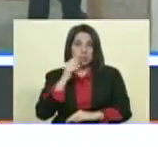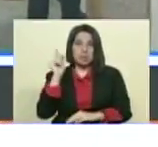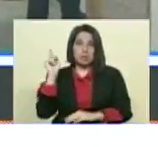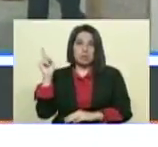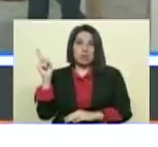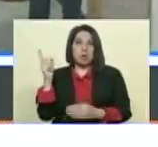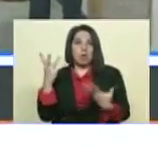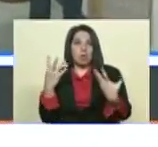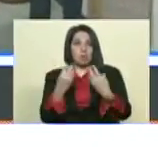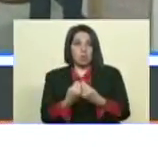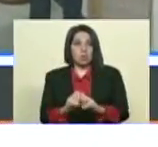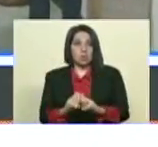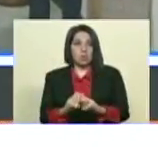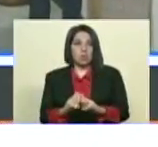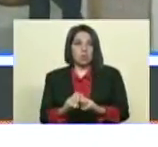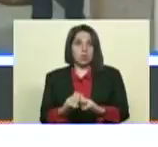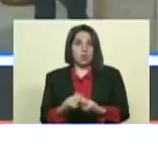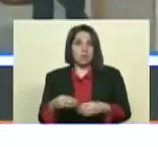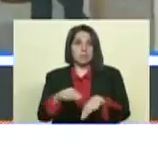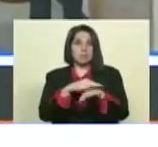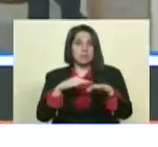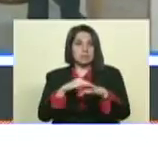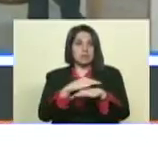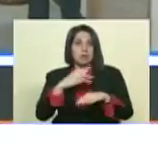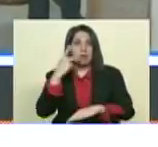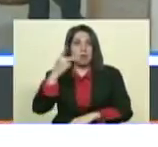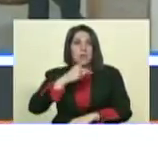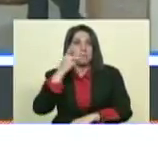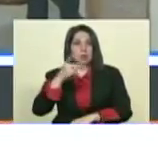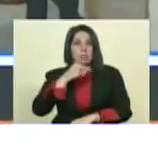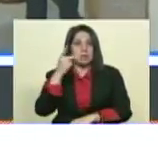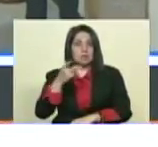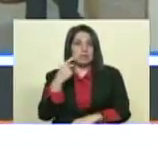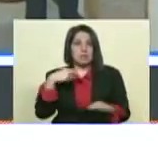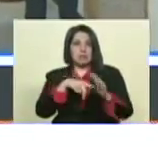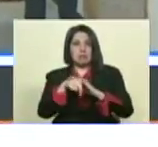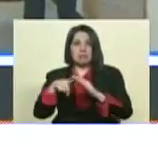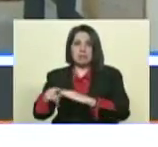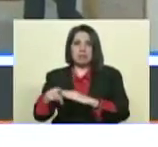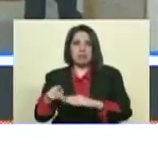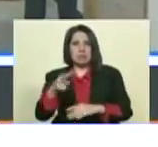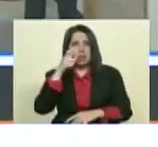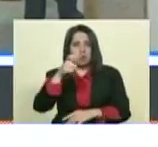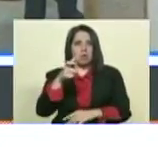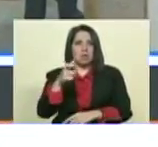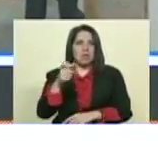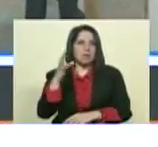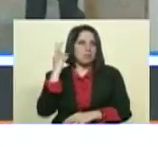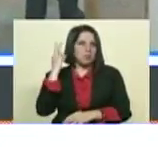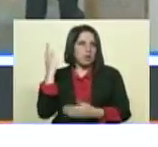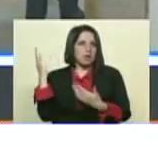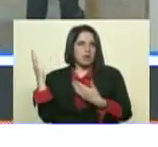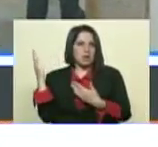encuentra acompañado de la viceministra de Política Interior y Seguridad Ciudadana, Susani